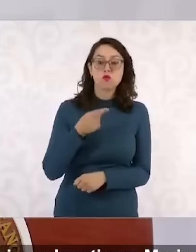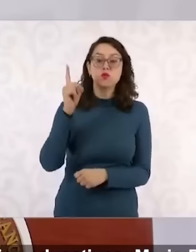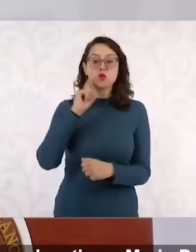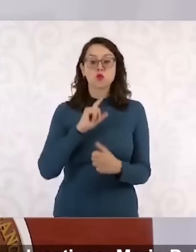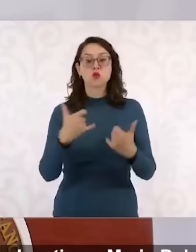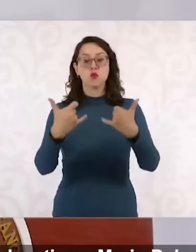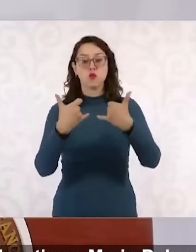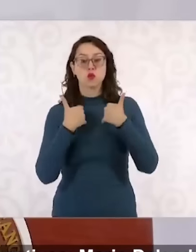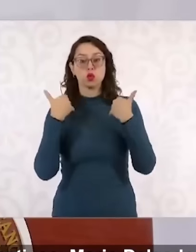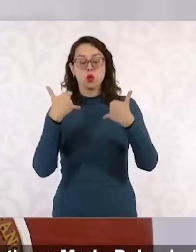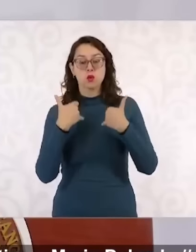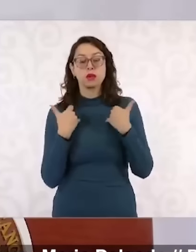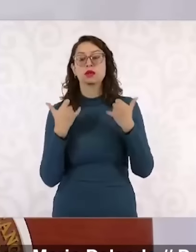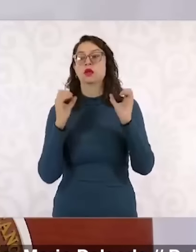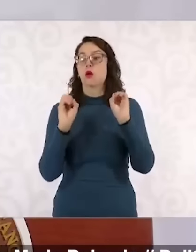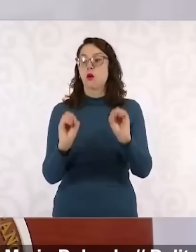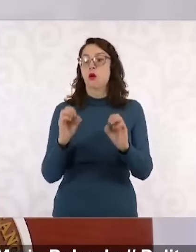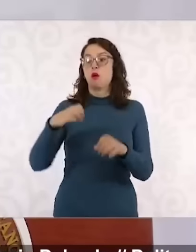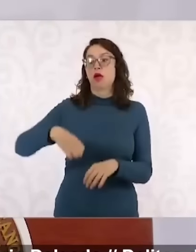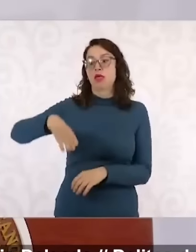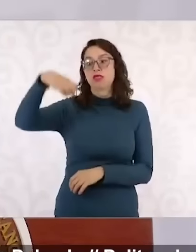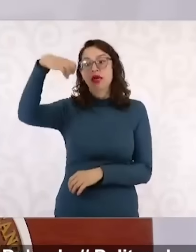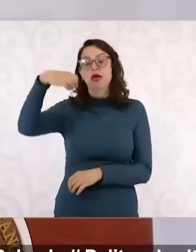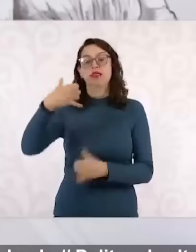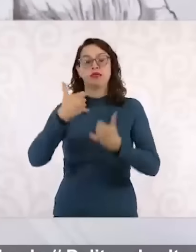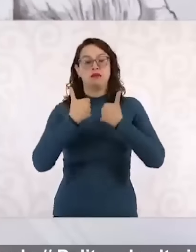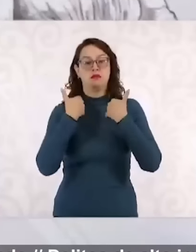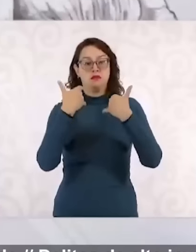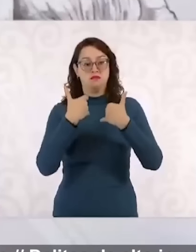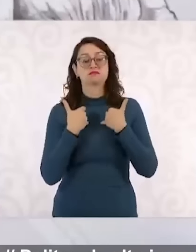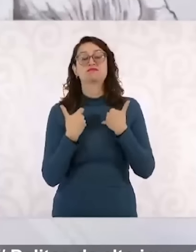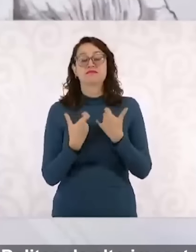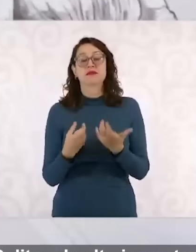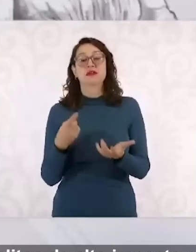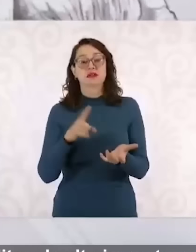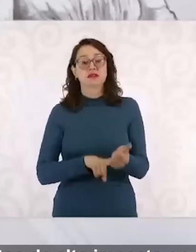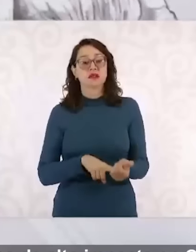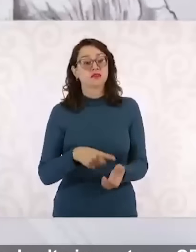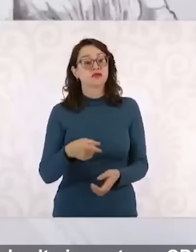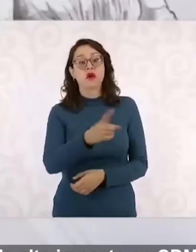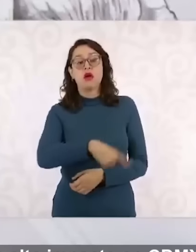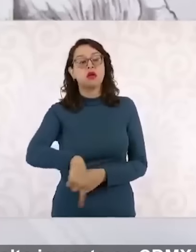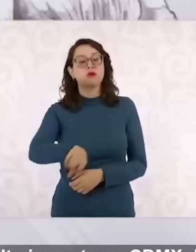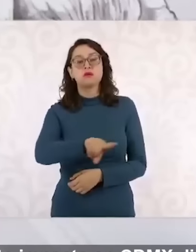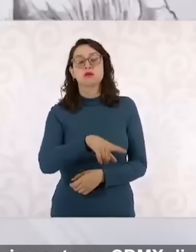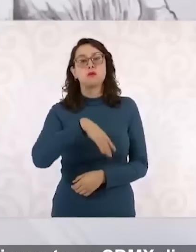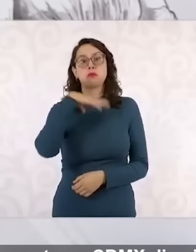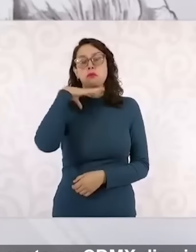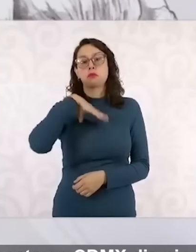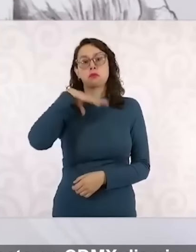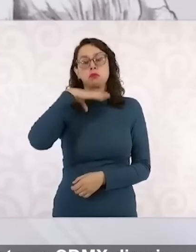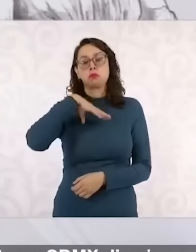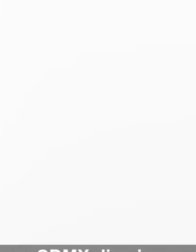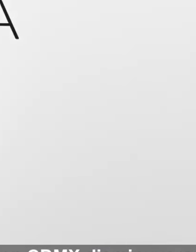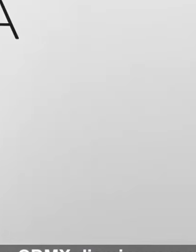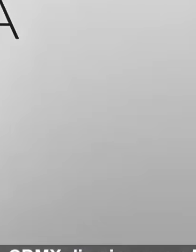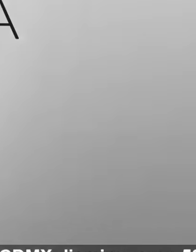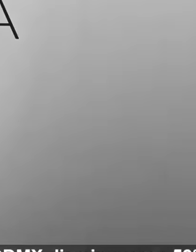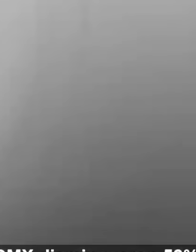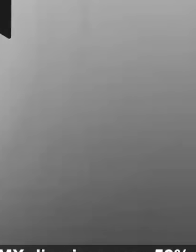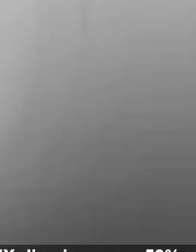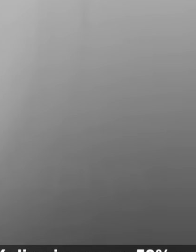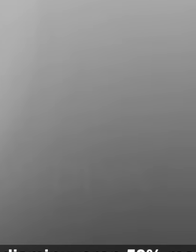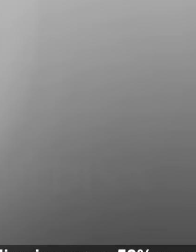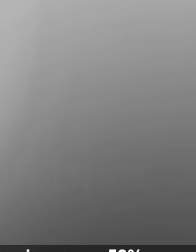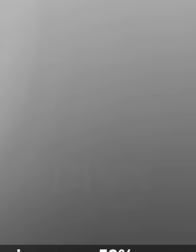o adultos mayores que fueron usados en estos esquemas no sabían lo que ocurría. Es cuanto.